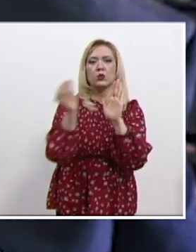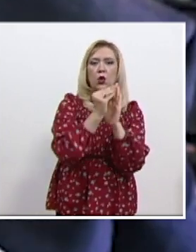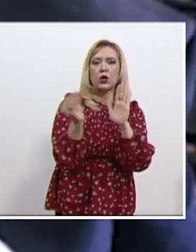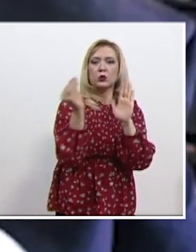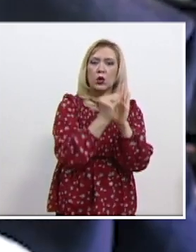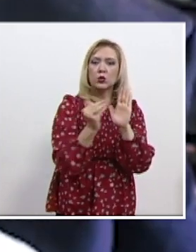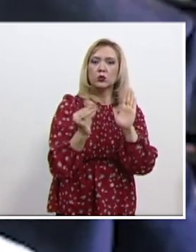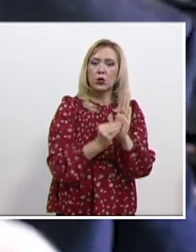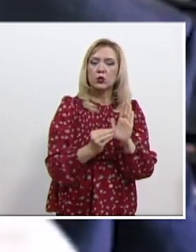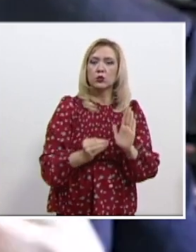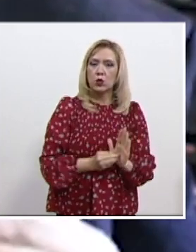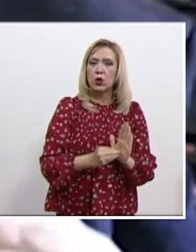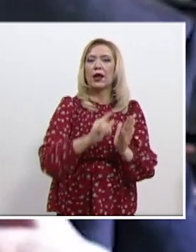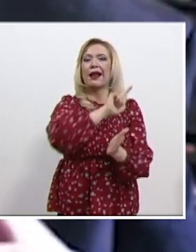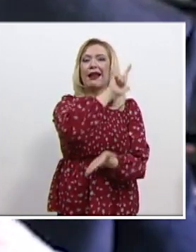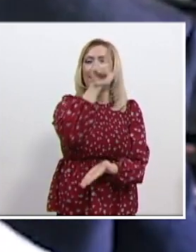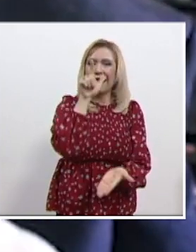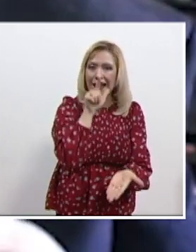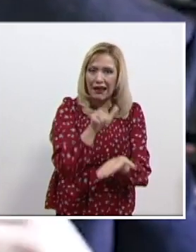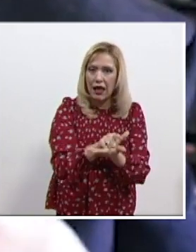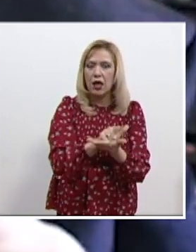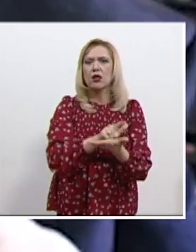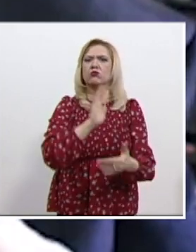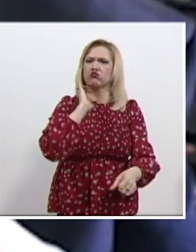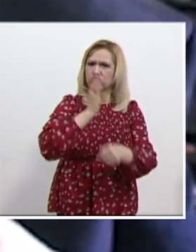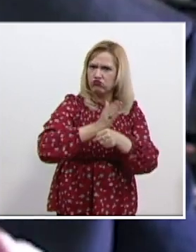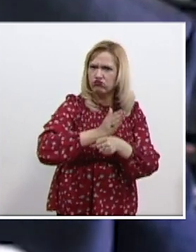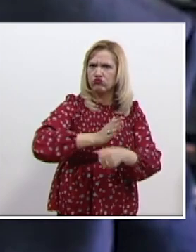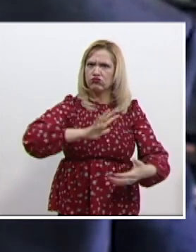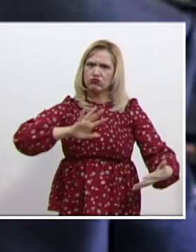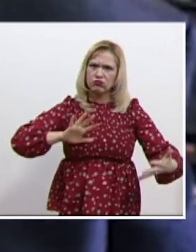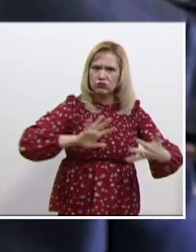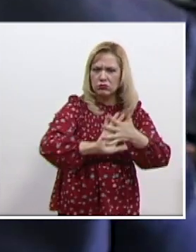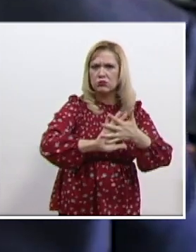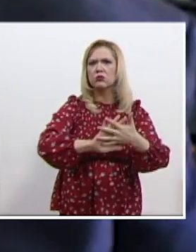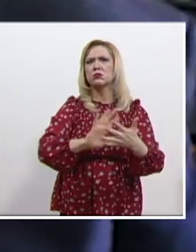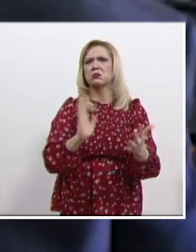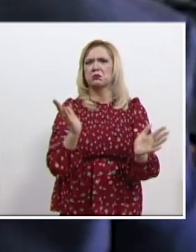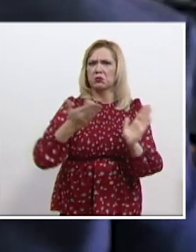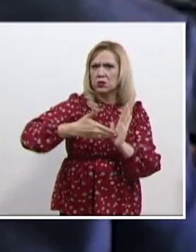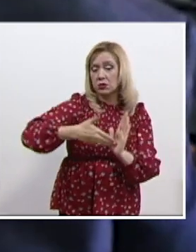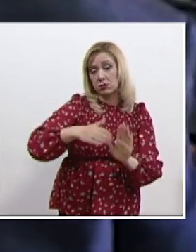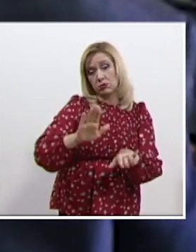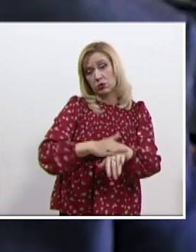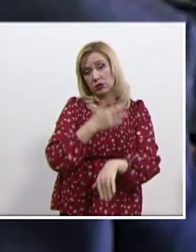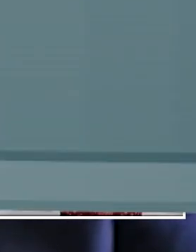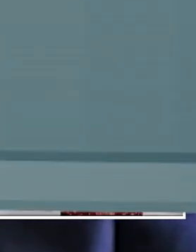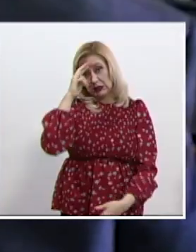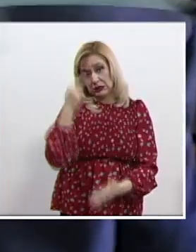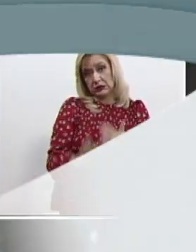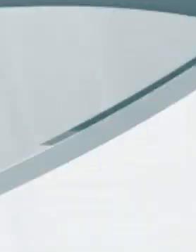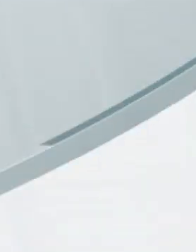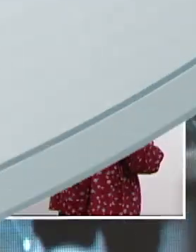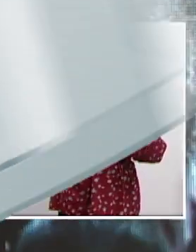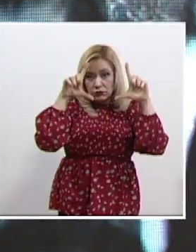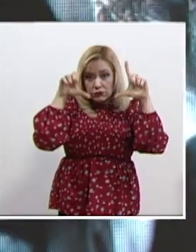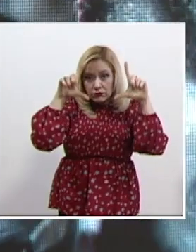adoptando normas y tipos penales que sancionen la violencia digital.